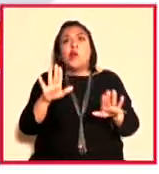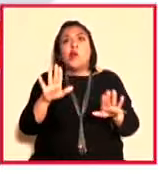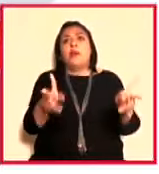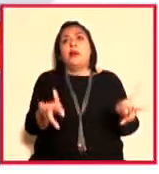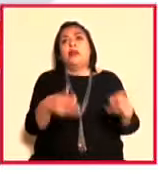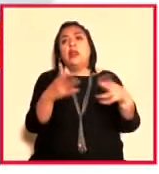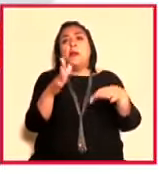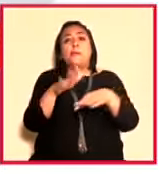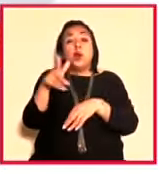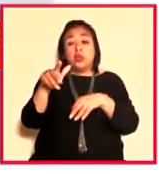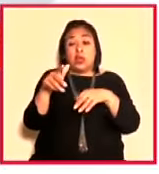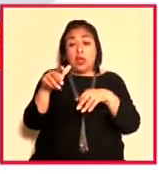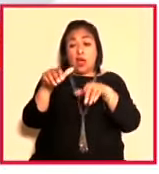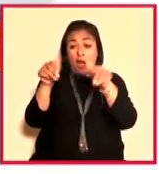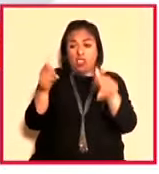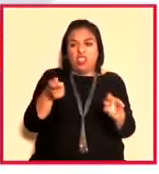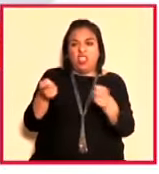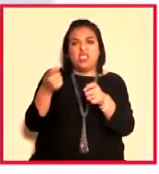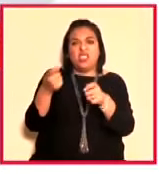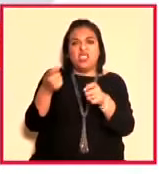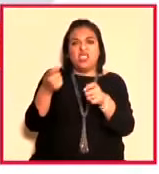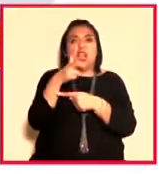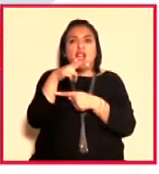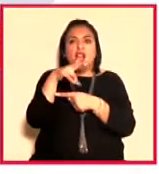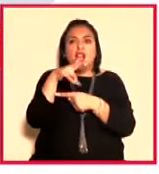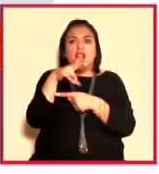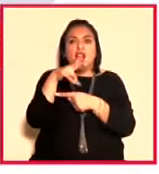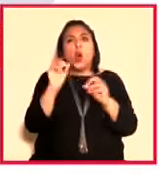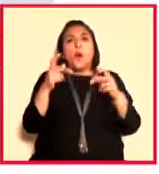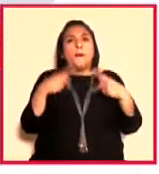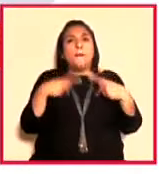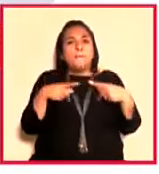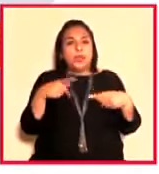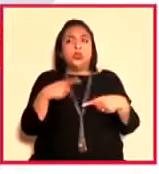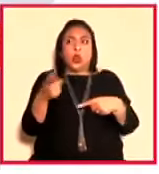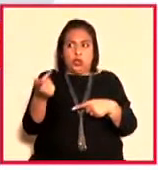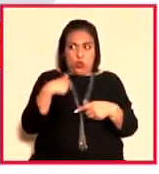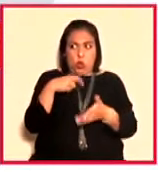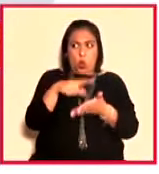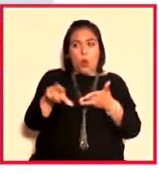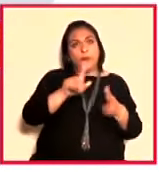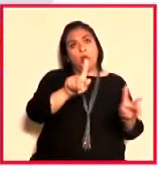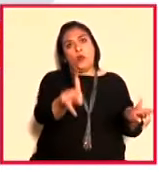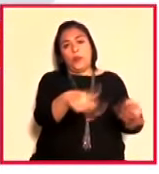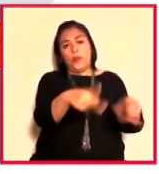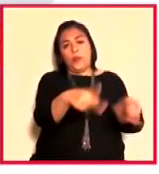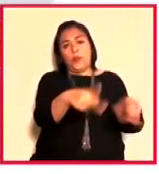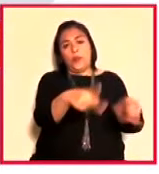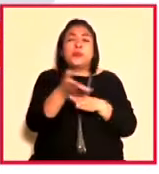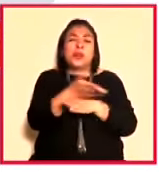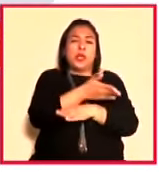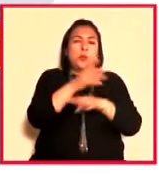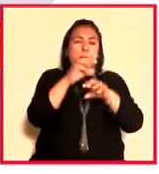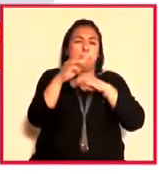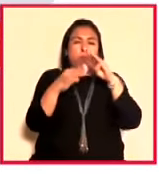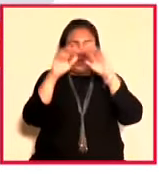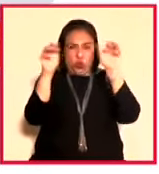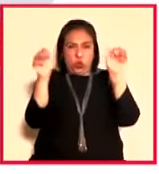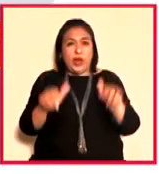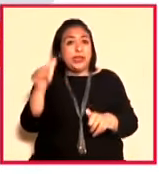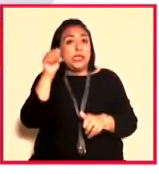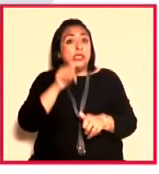del arte estaba dominado por las galerías e intermediarios. Antes, en el mundo del arte, siempre los